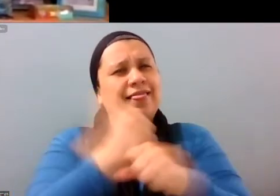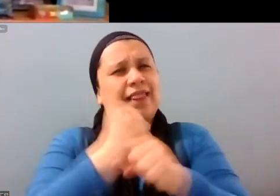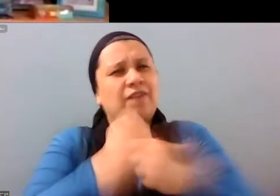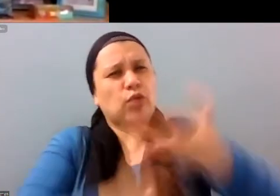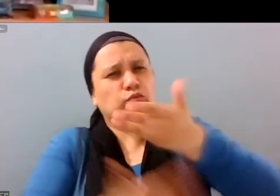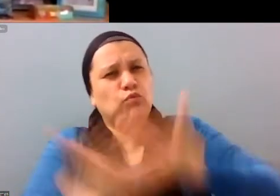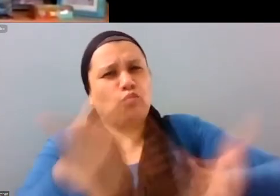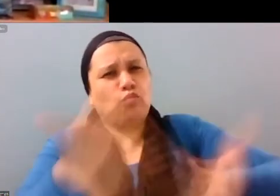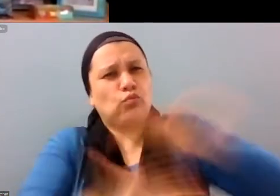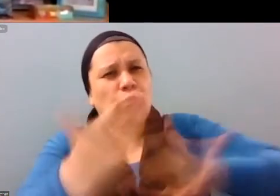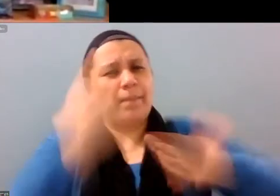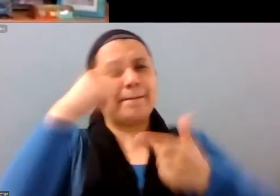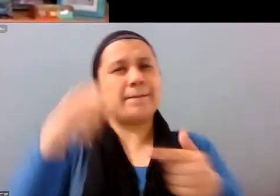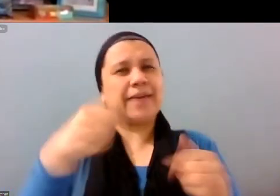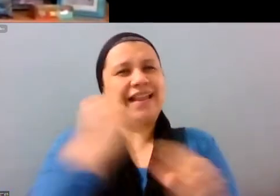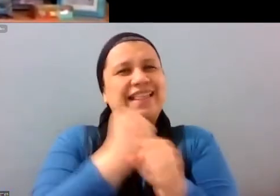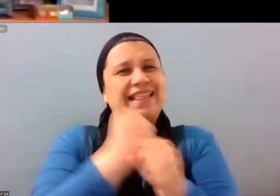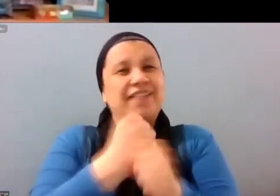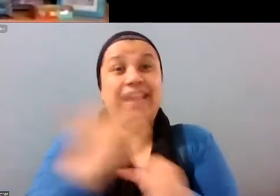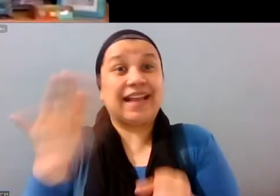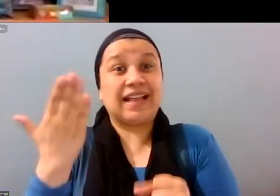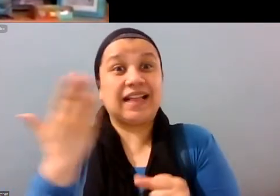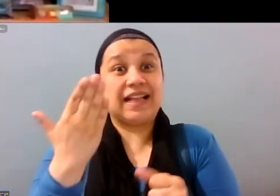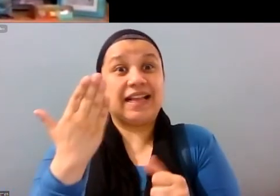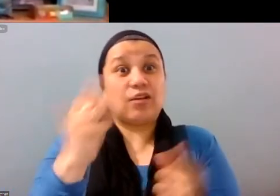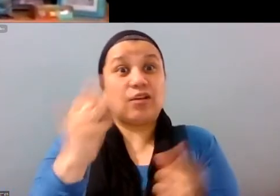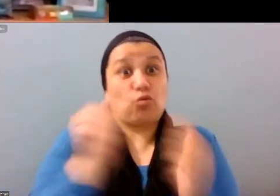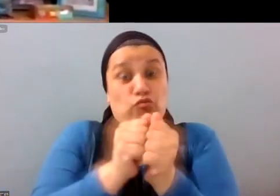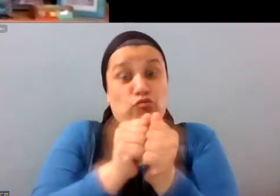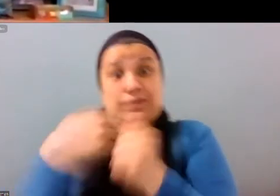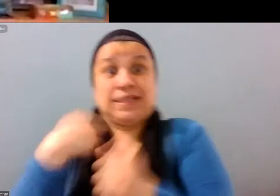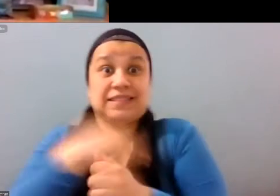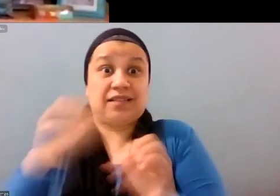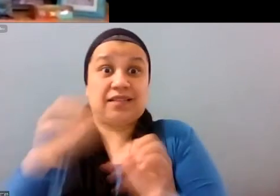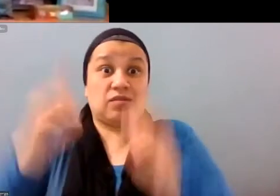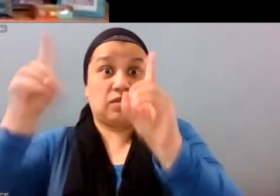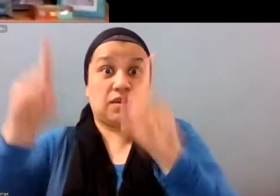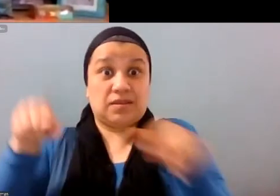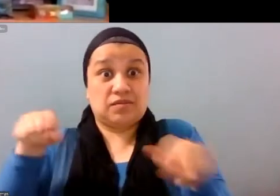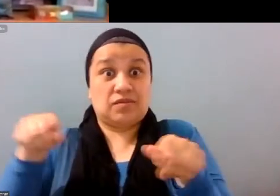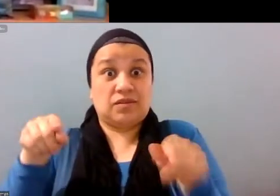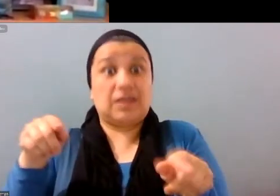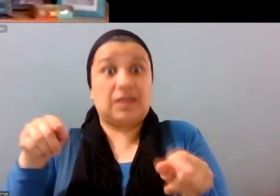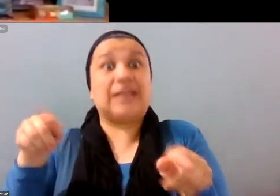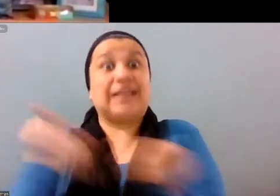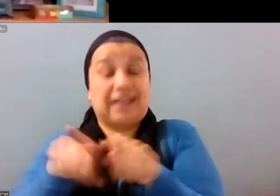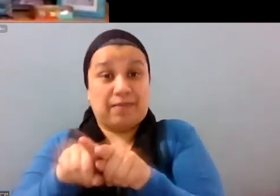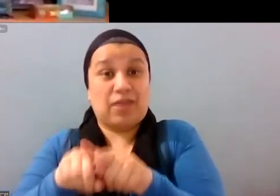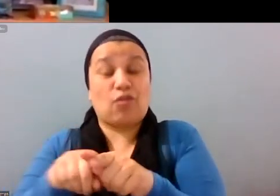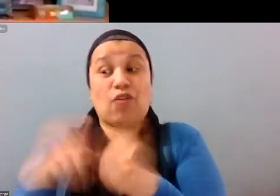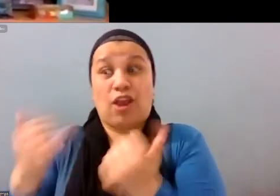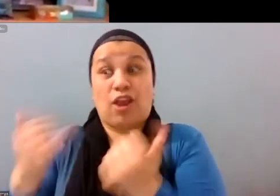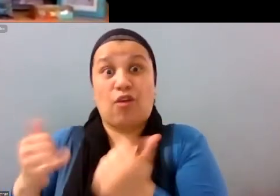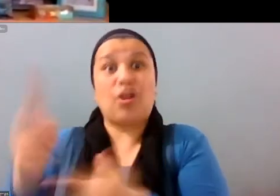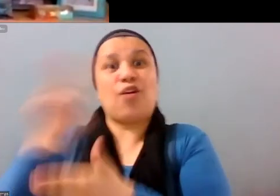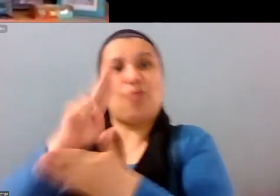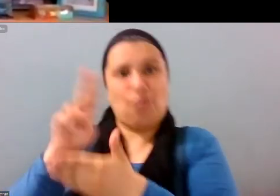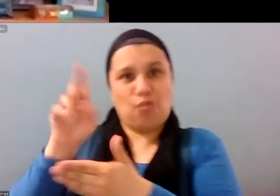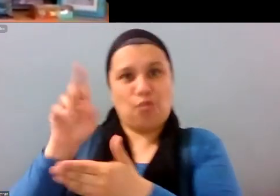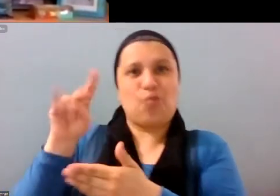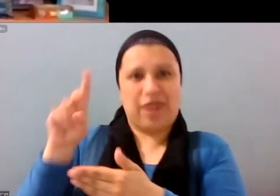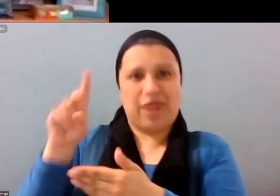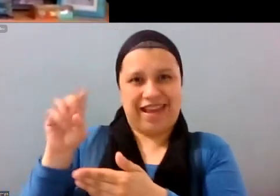para trabajar conjuntamente con el ministerio de educación y ahora con las puertas abiertas con la universidad estatal a distancia y otras